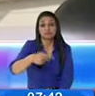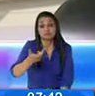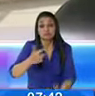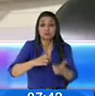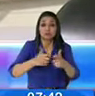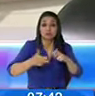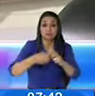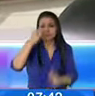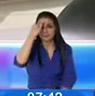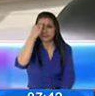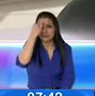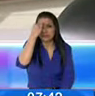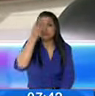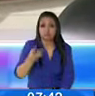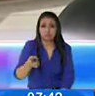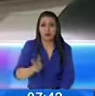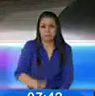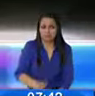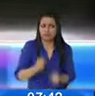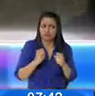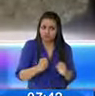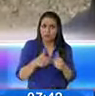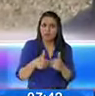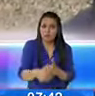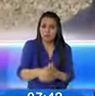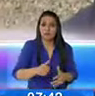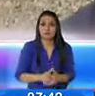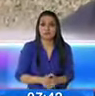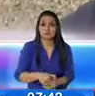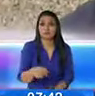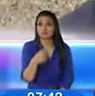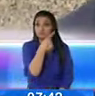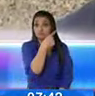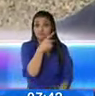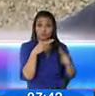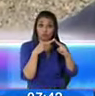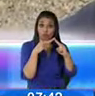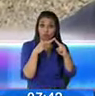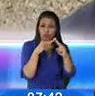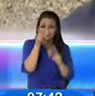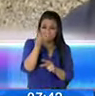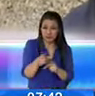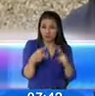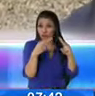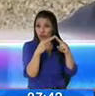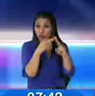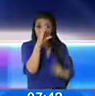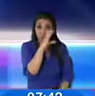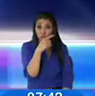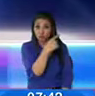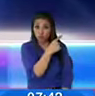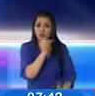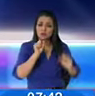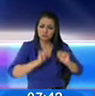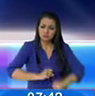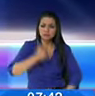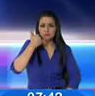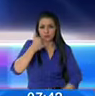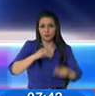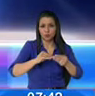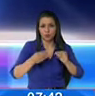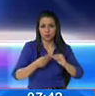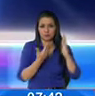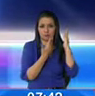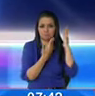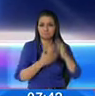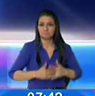La enfermedad mental también es crónica. Si usted lo reconoce o sabe de alguien que lo esté buscando, por favor comuníquese con